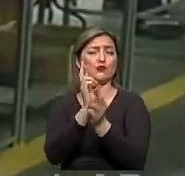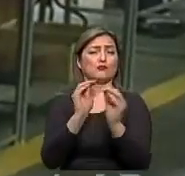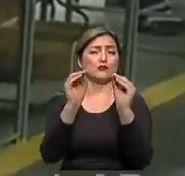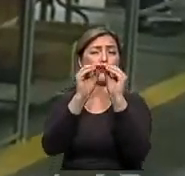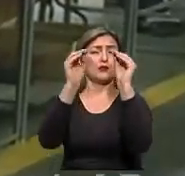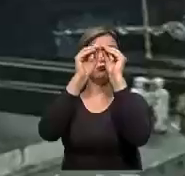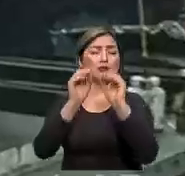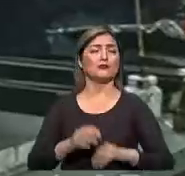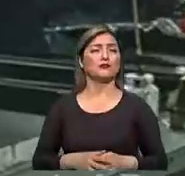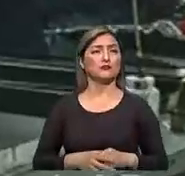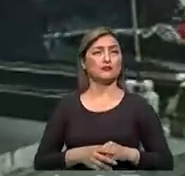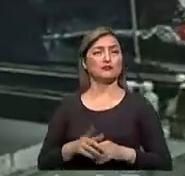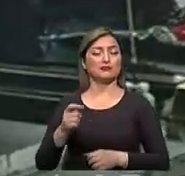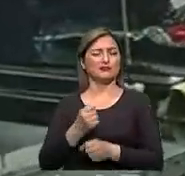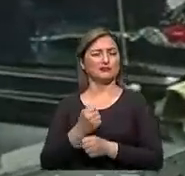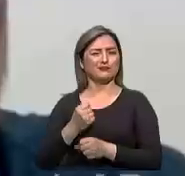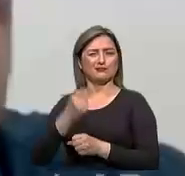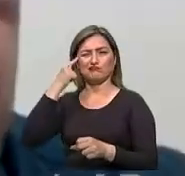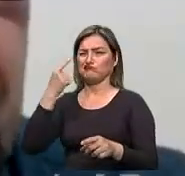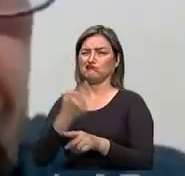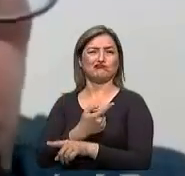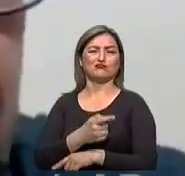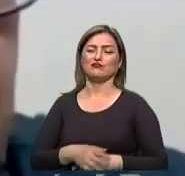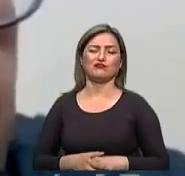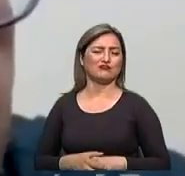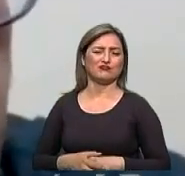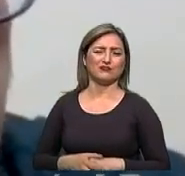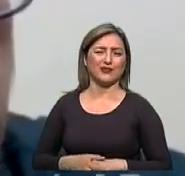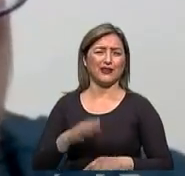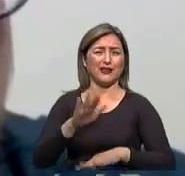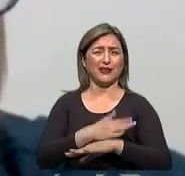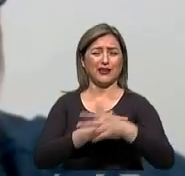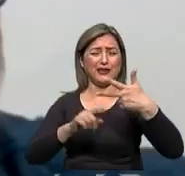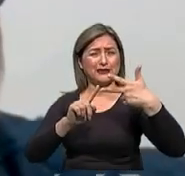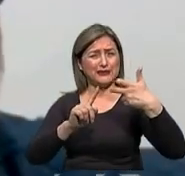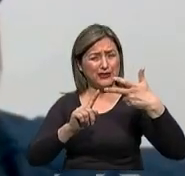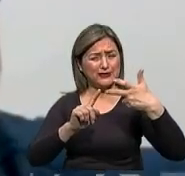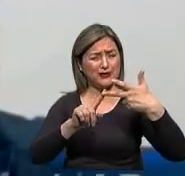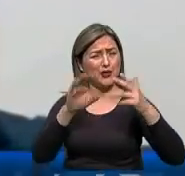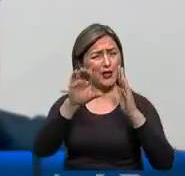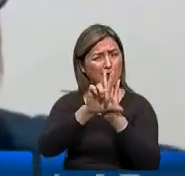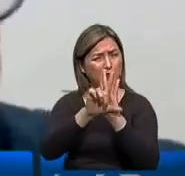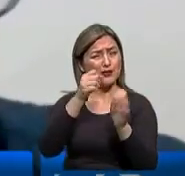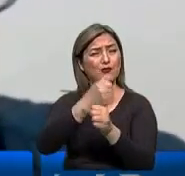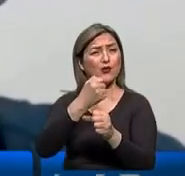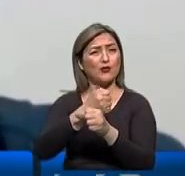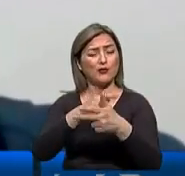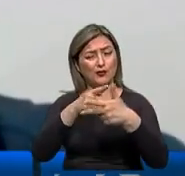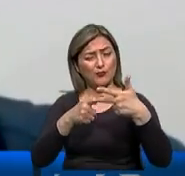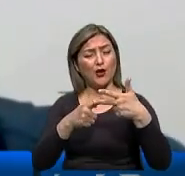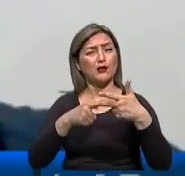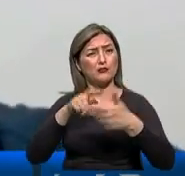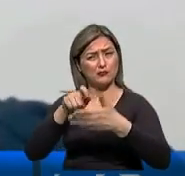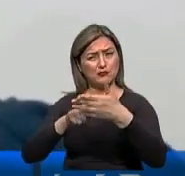más, pero el sector de los trabajadores discrepa. Cerca de 13 modalidades en el Código de Trabajo actual que permite